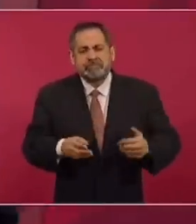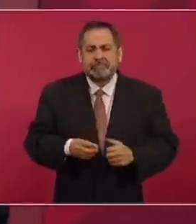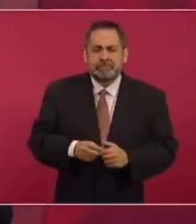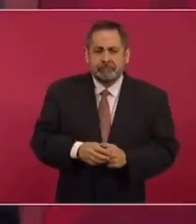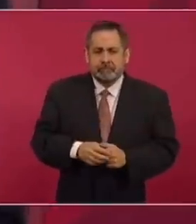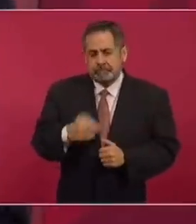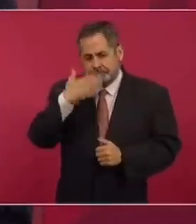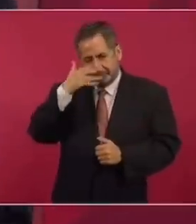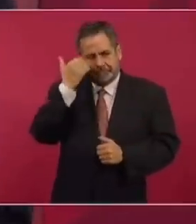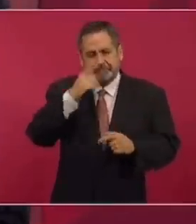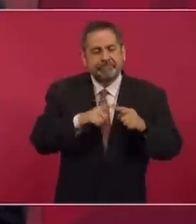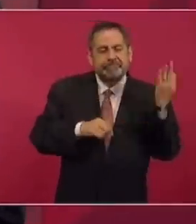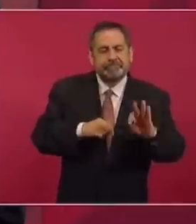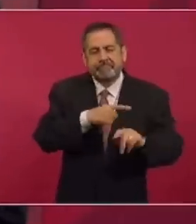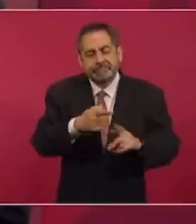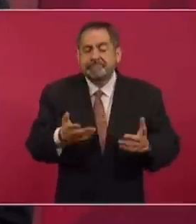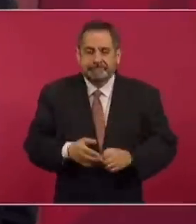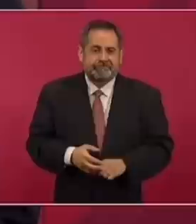Pues para saber.